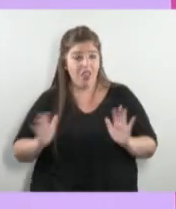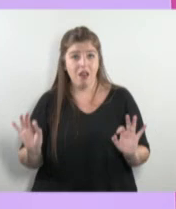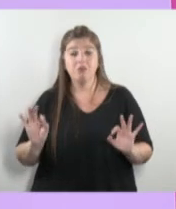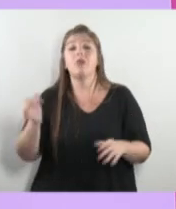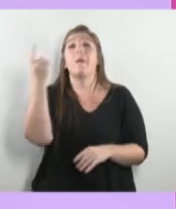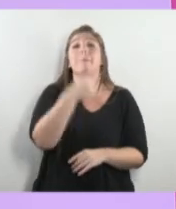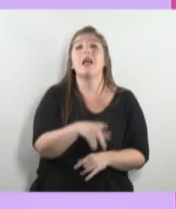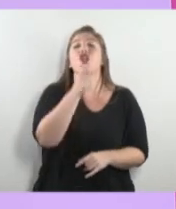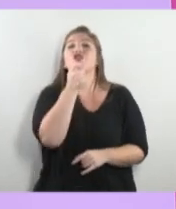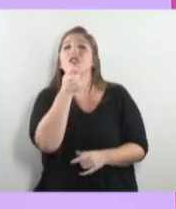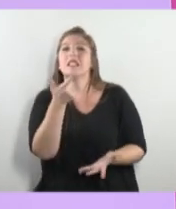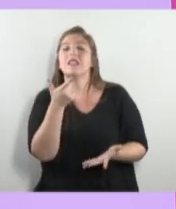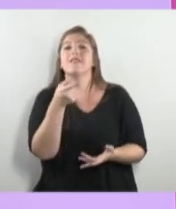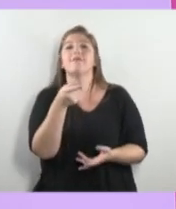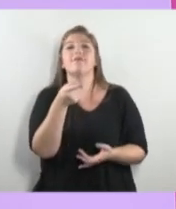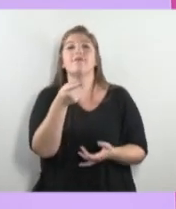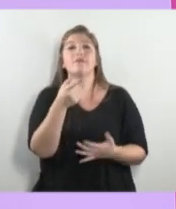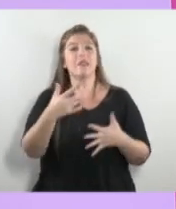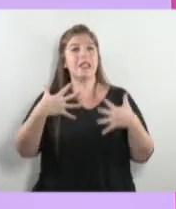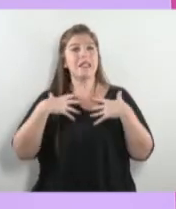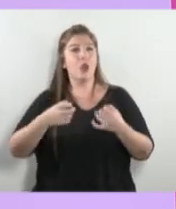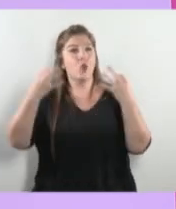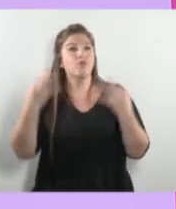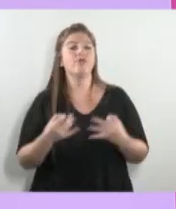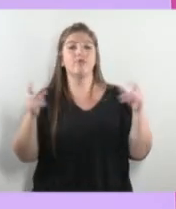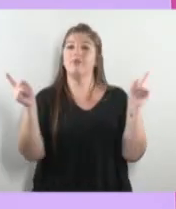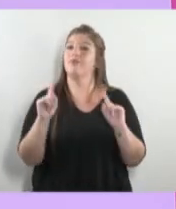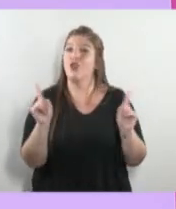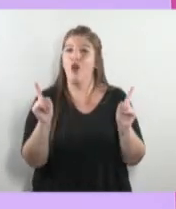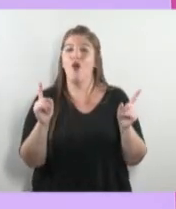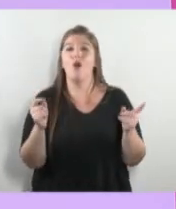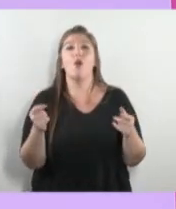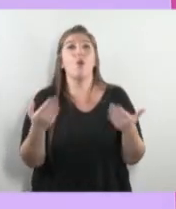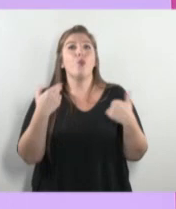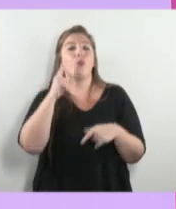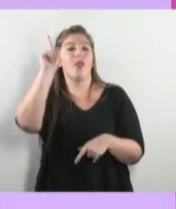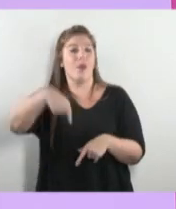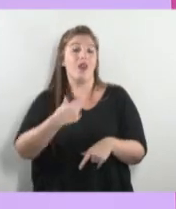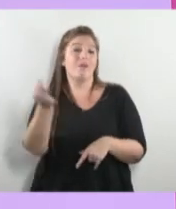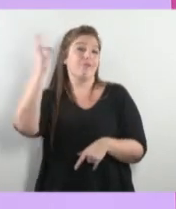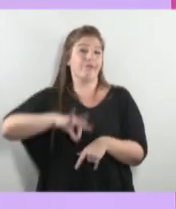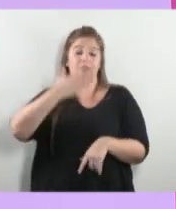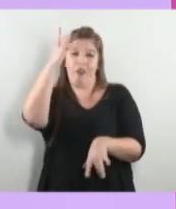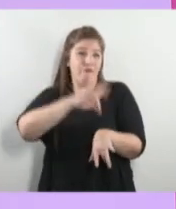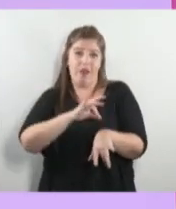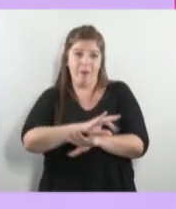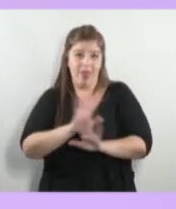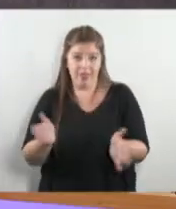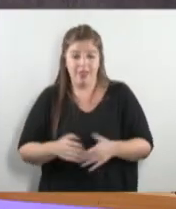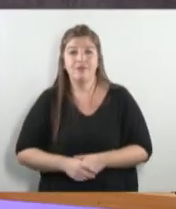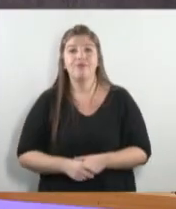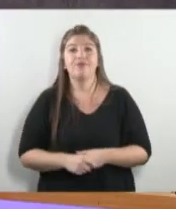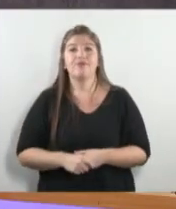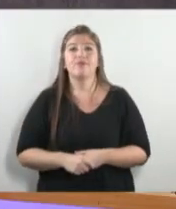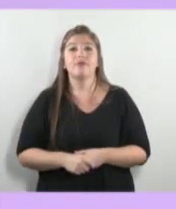cuando no estamos en buenas condiciones de salud, nos generan la enfermedad. Perfecto. Eso. Bueno,